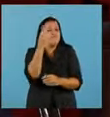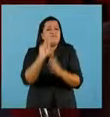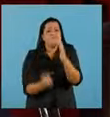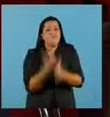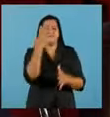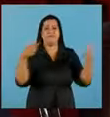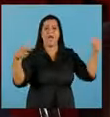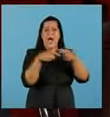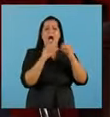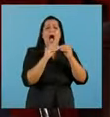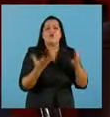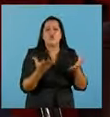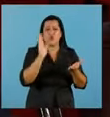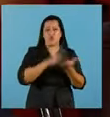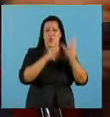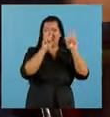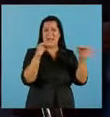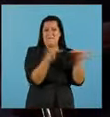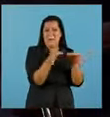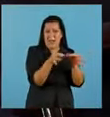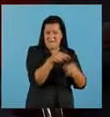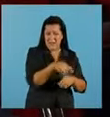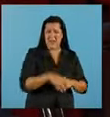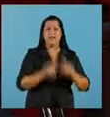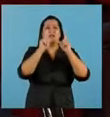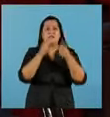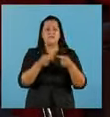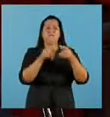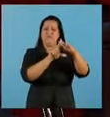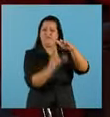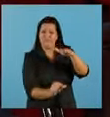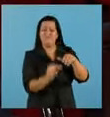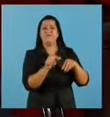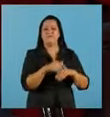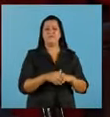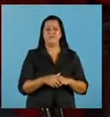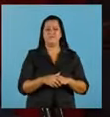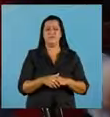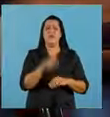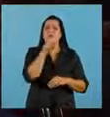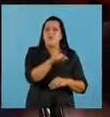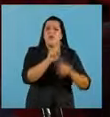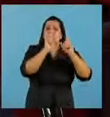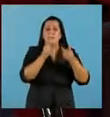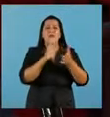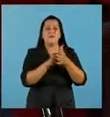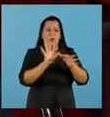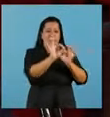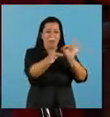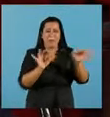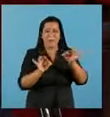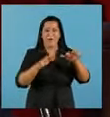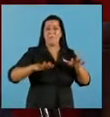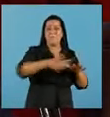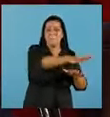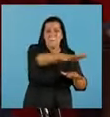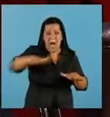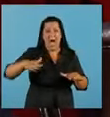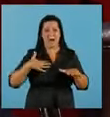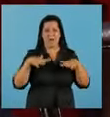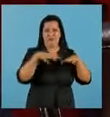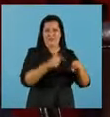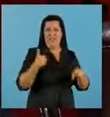Nacional de Asuntos Relativos a las Islas Malvinas, Georgias del Sur y Sandwich del Sur y espacios marítimos como correspondientes,